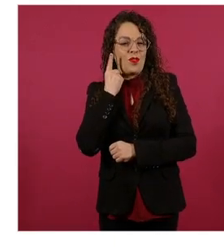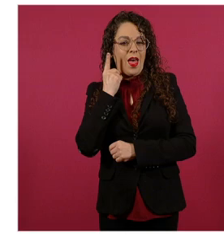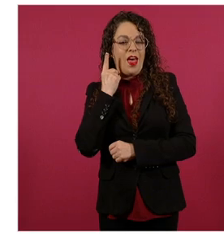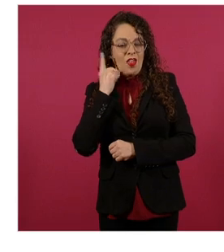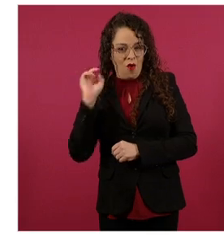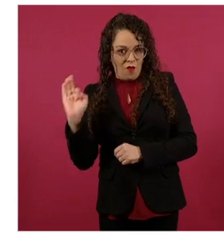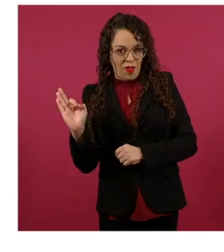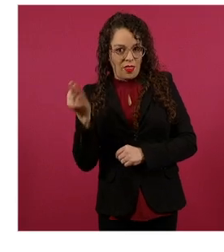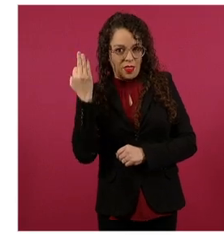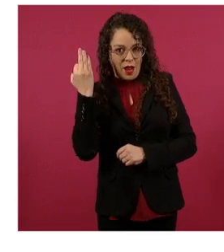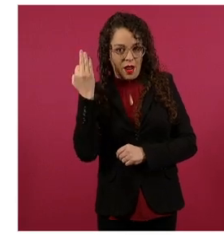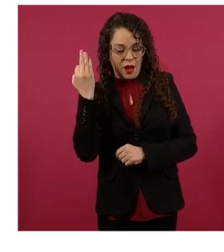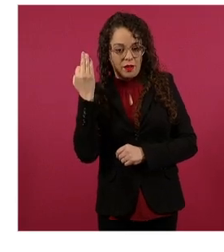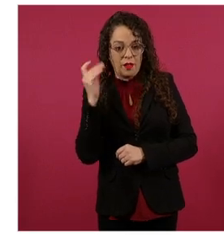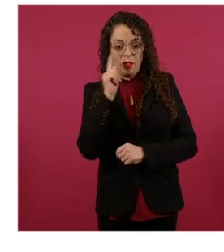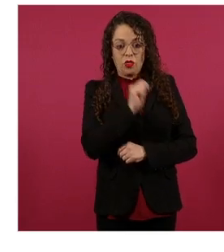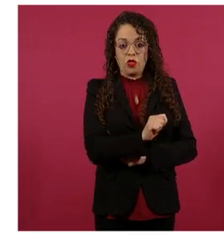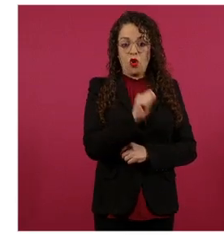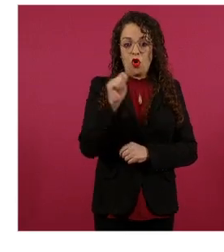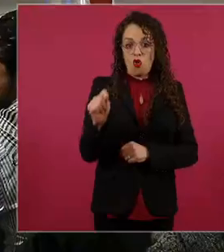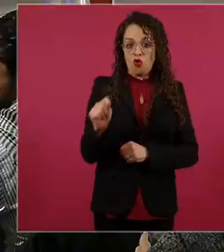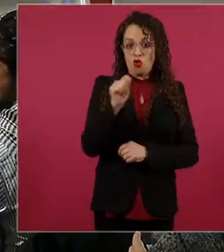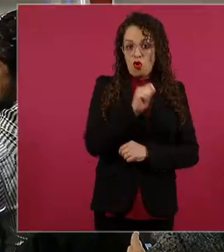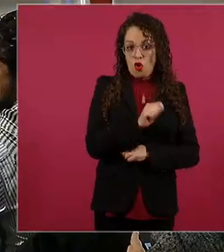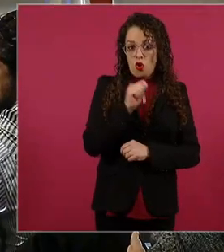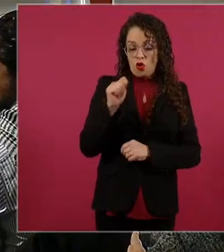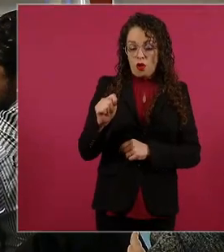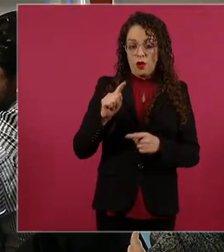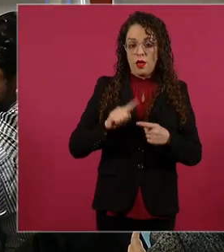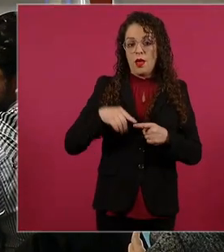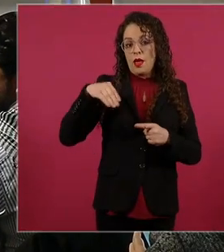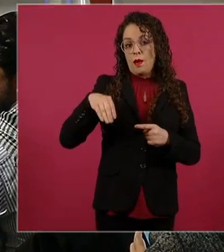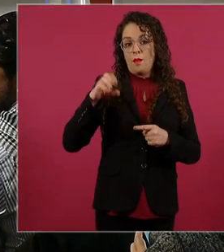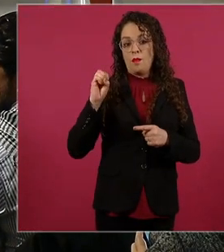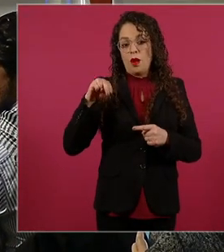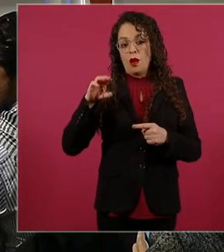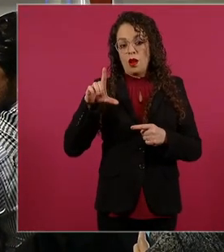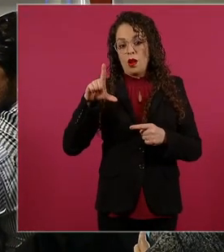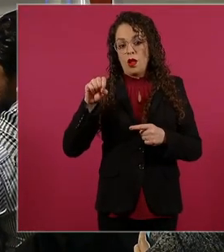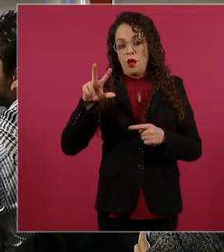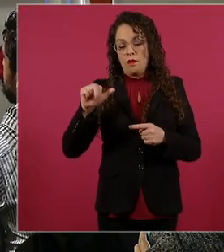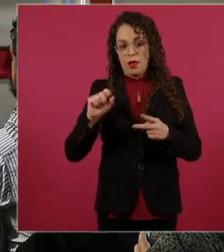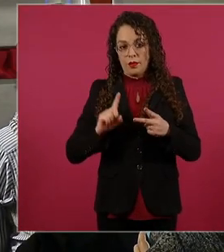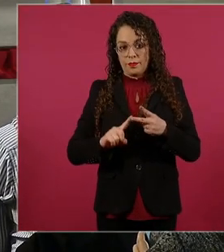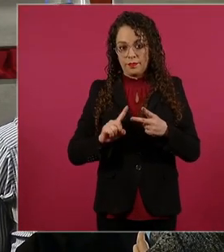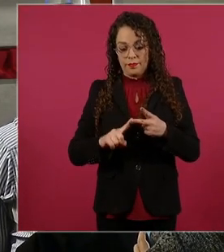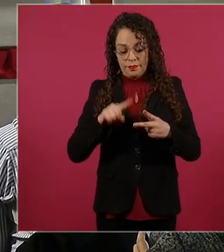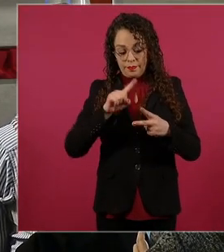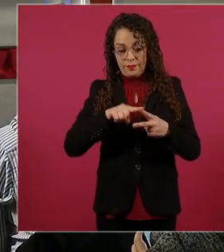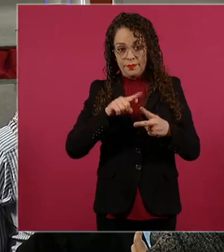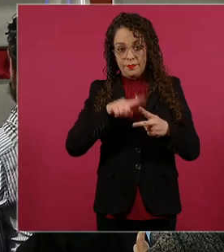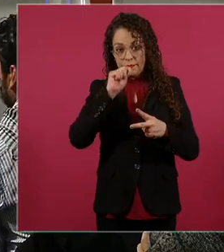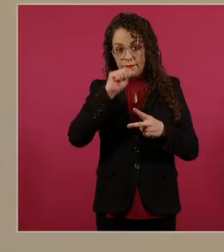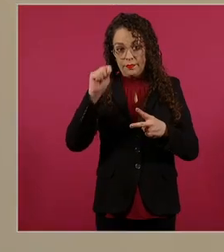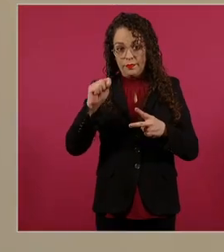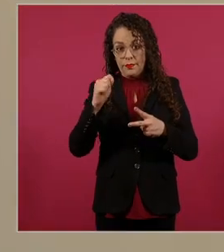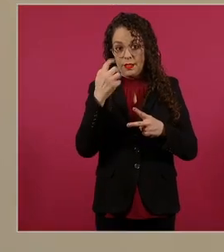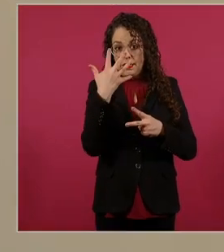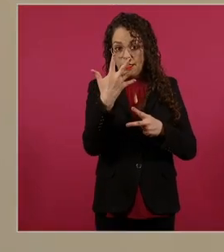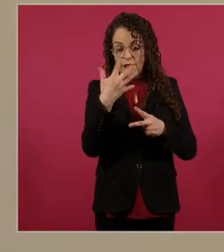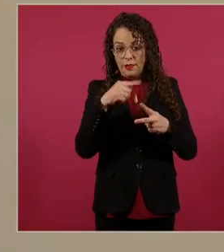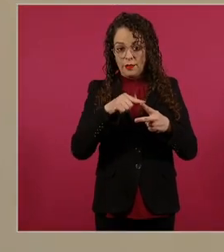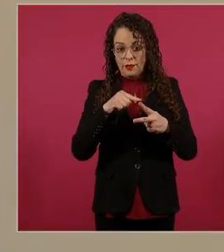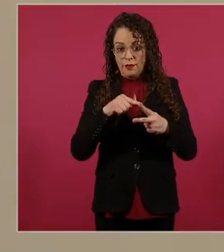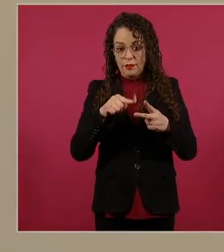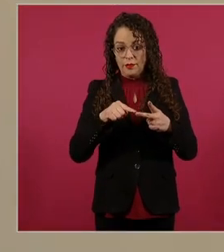Torreón y Moncloa el 5 de Torreón y el 3 de Moncloa